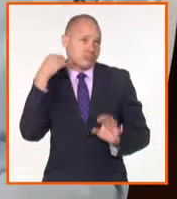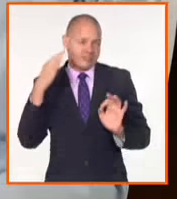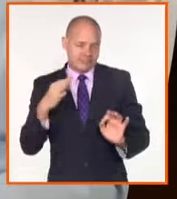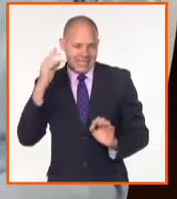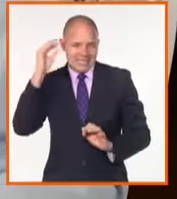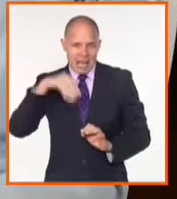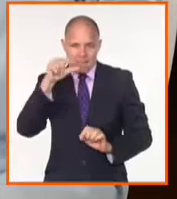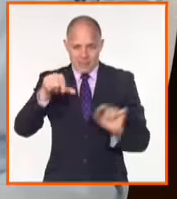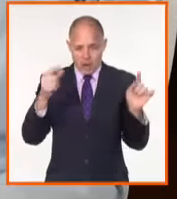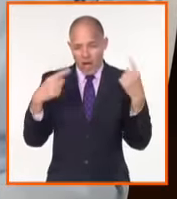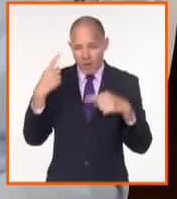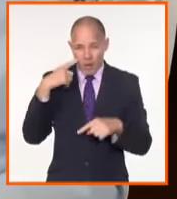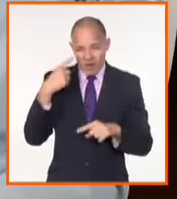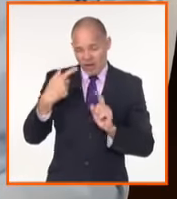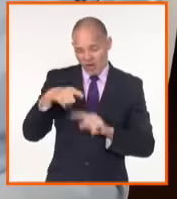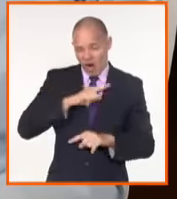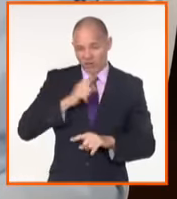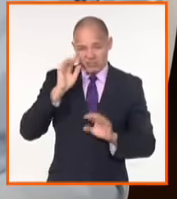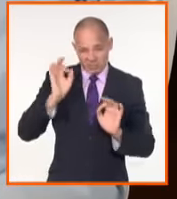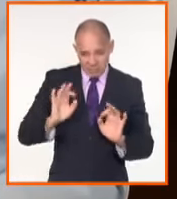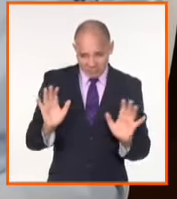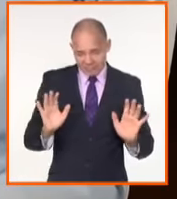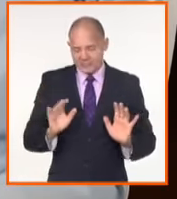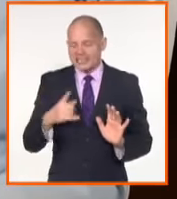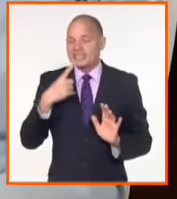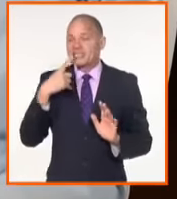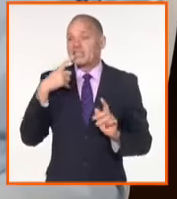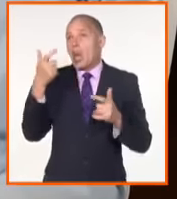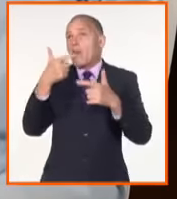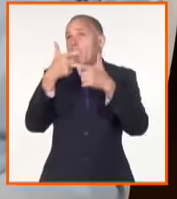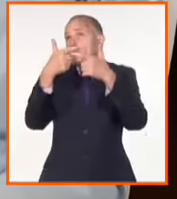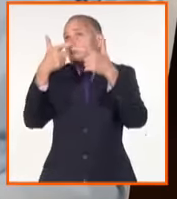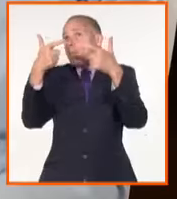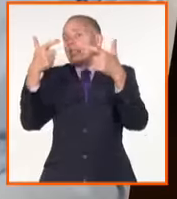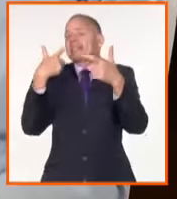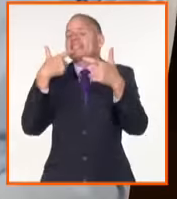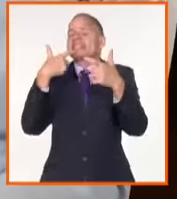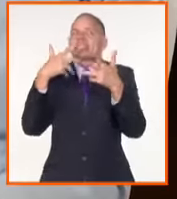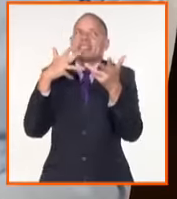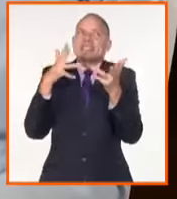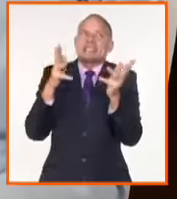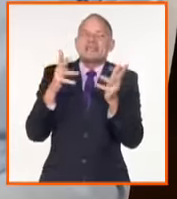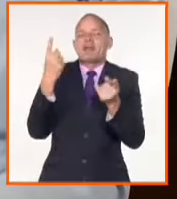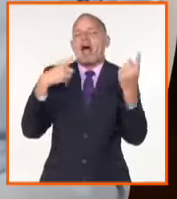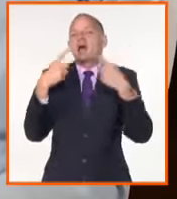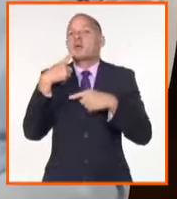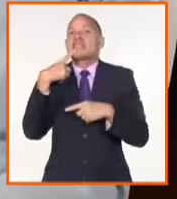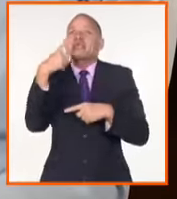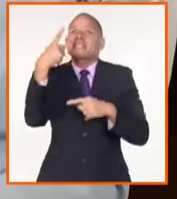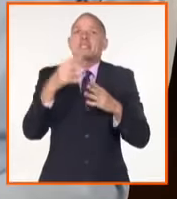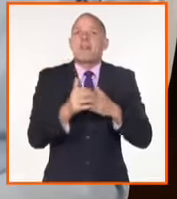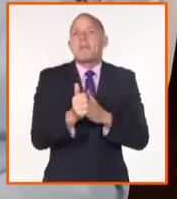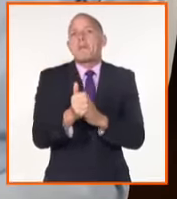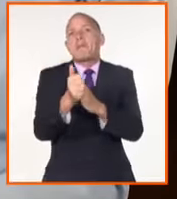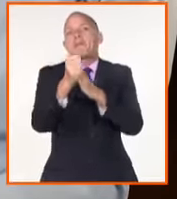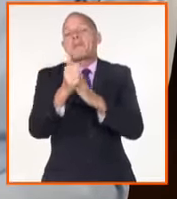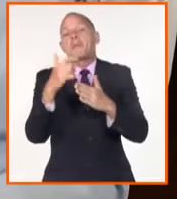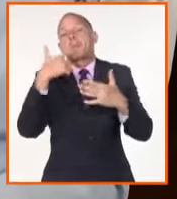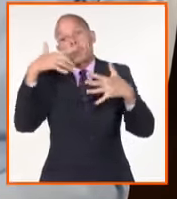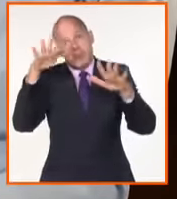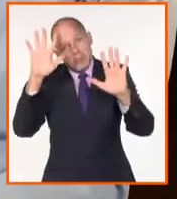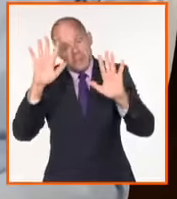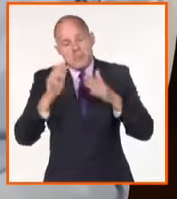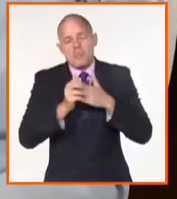intención y un discurso de doble rasero de la llamada comunidad internacional y de los líderes, o de los supuestos líderes de esa